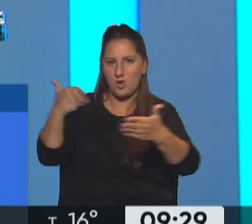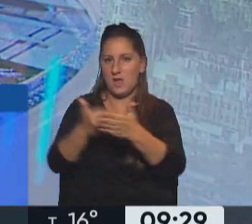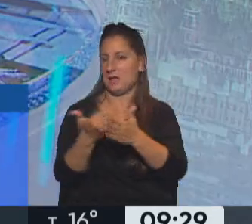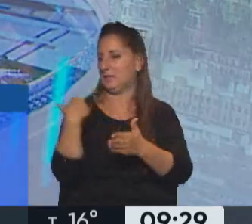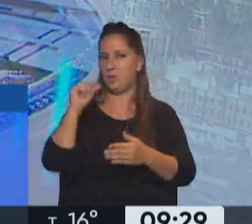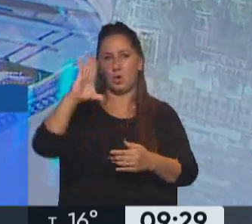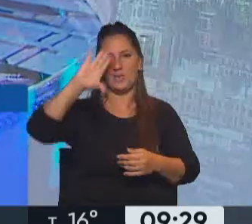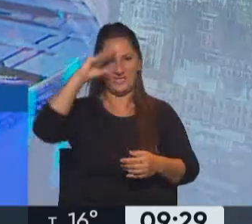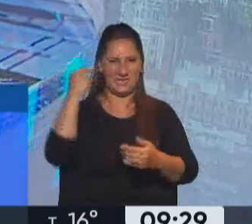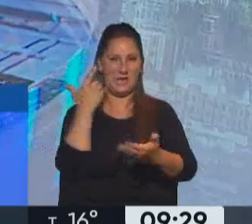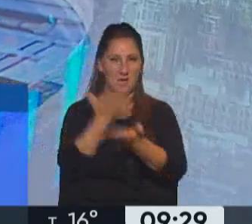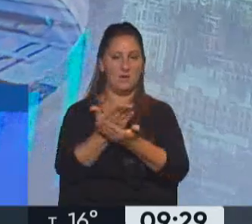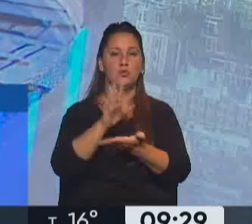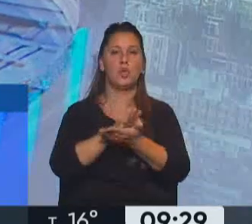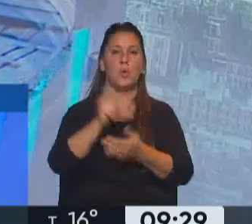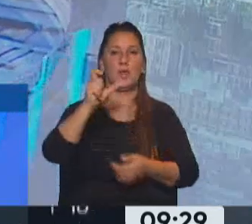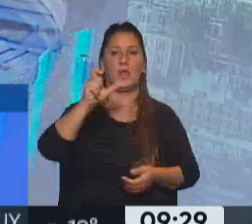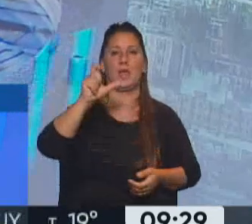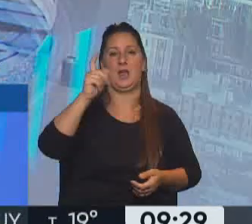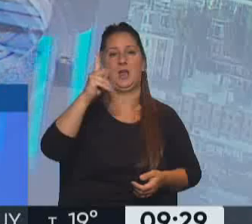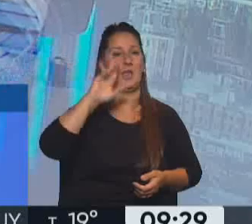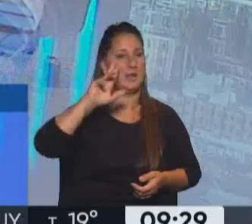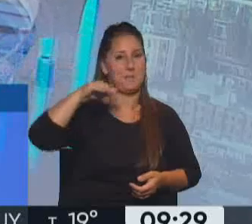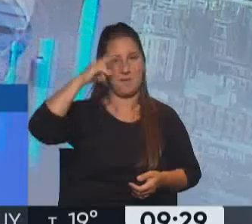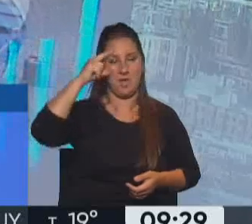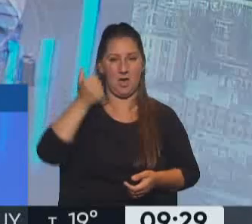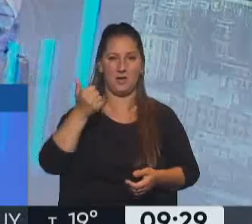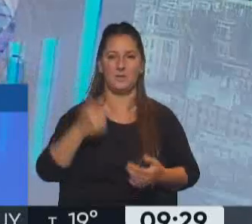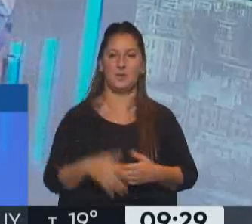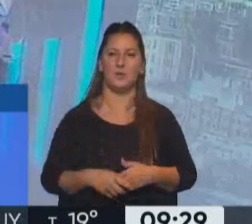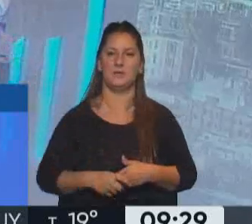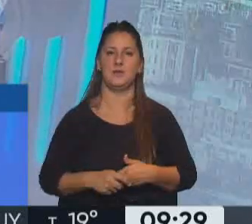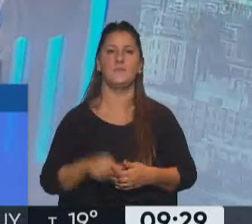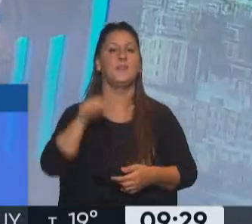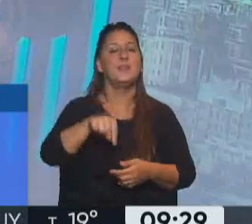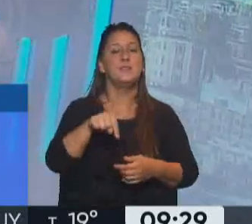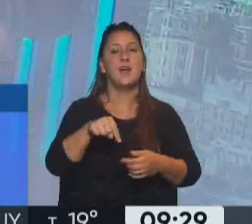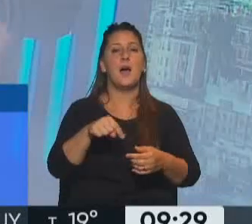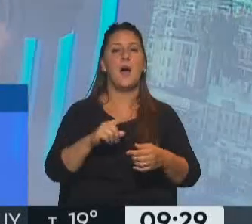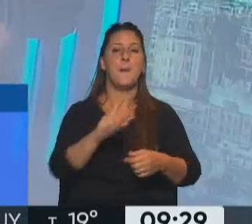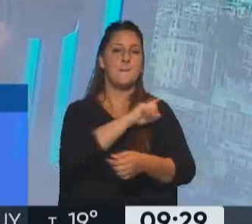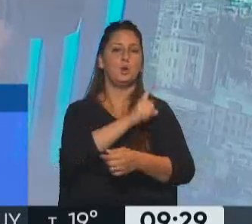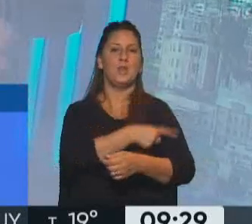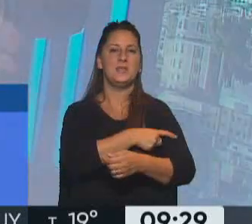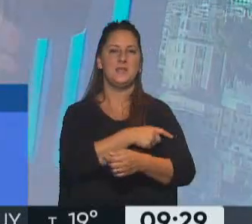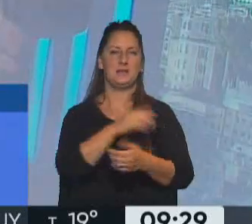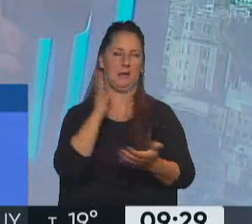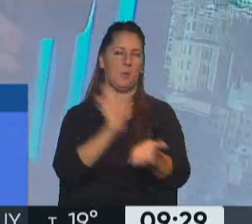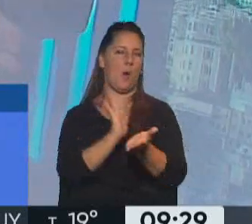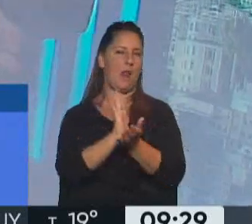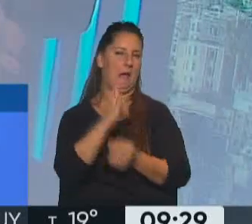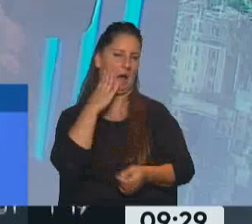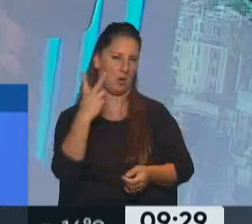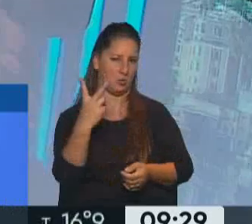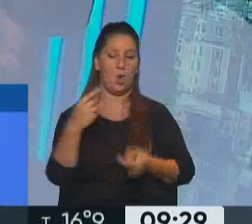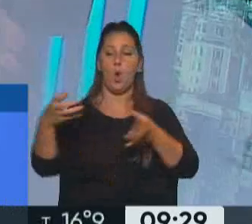poco en el tuit con respecto a Crimea, pero a su vez me parece que tiene que ver con esto de ojo que las potencias no tengan doble vara, que es lo que a la oposición